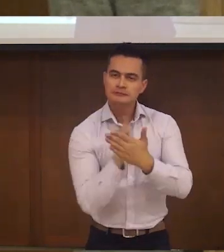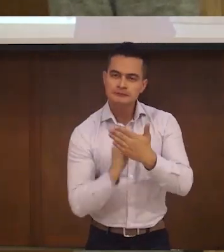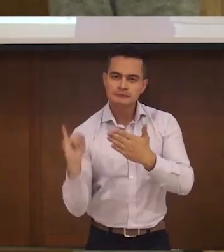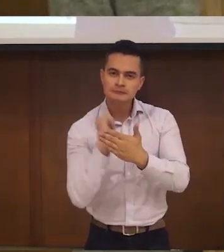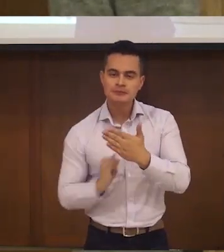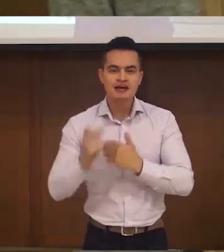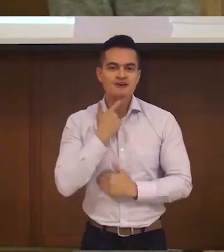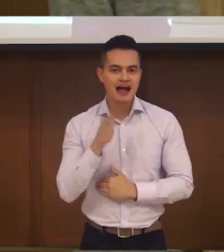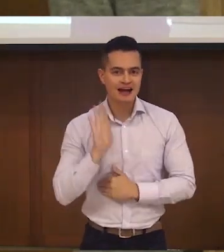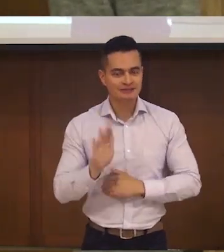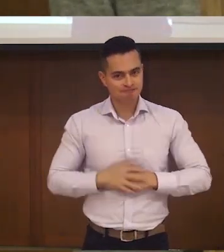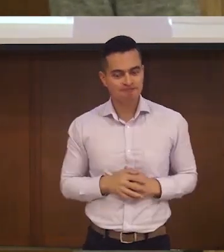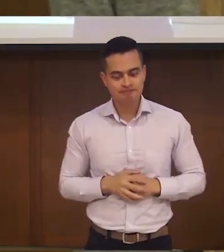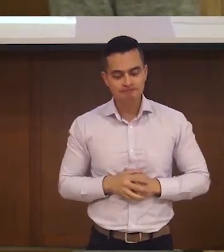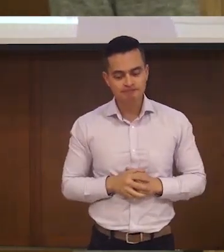historieta.